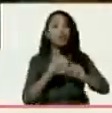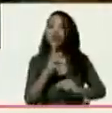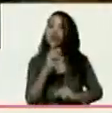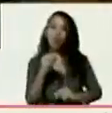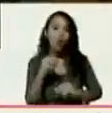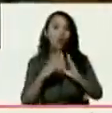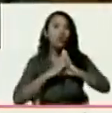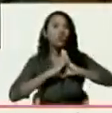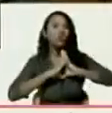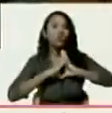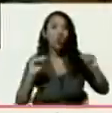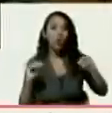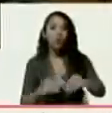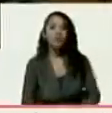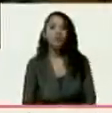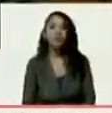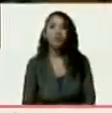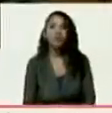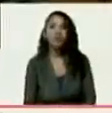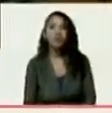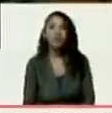sin distingos de ningún tipo. Bueno,